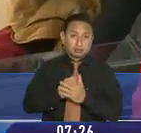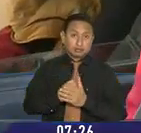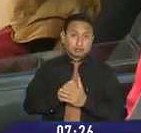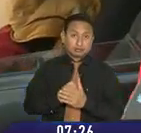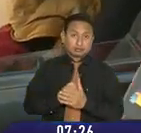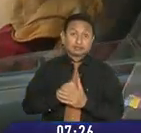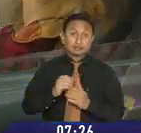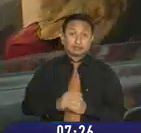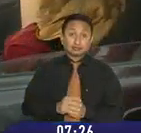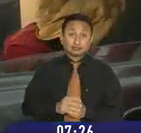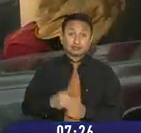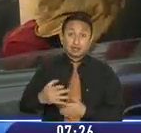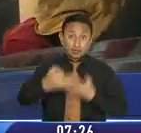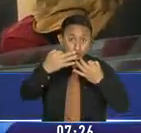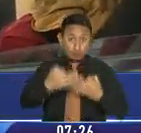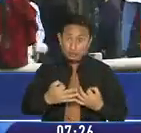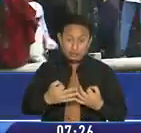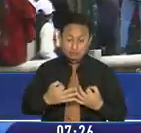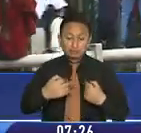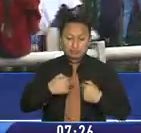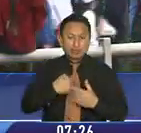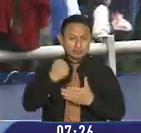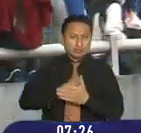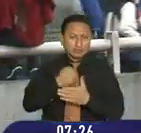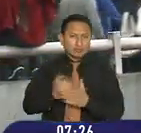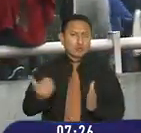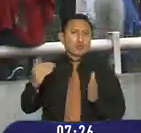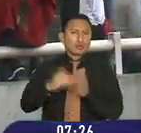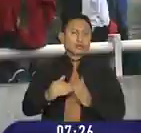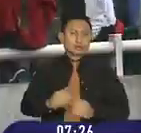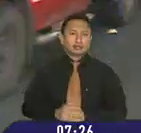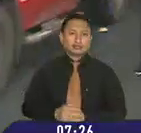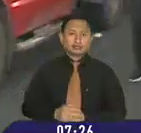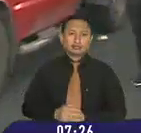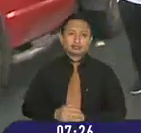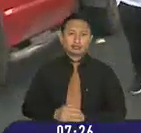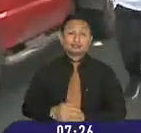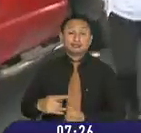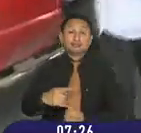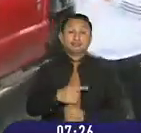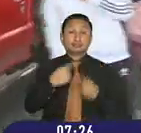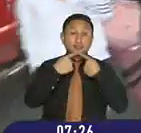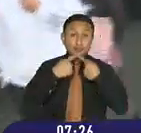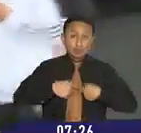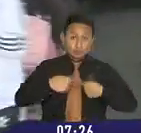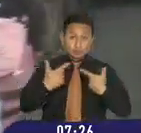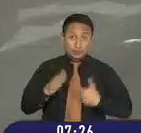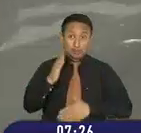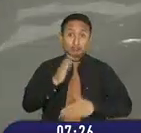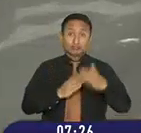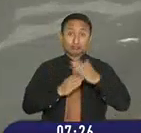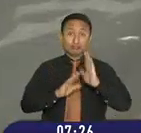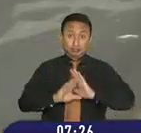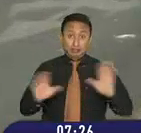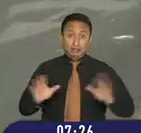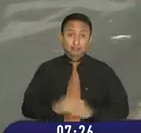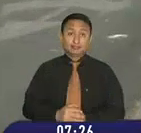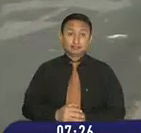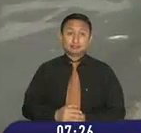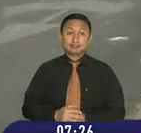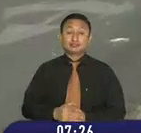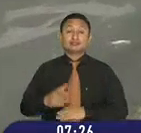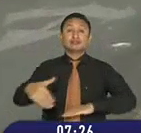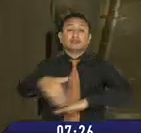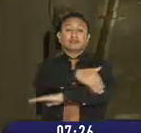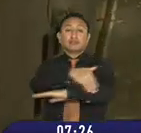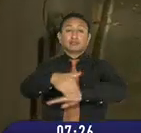Indudablemente, si no se cumple, estaremos siempre exigiendo. En este marco y a raíz del anuncio del fin del paro nacional, los accesos viales que por